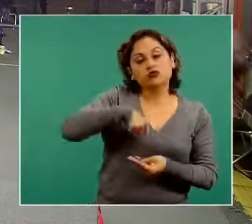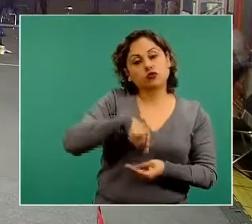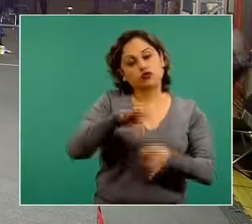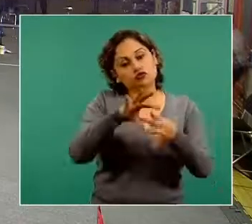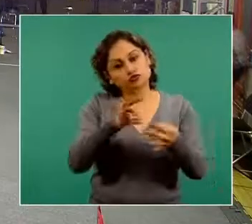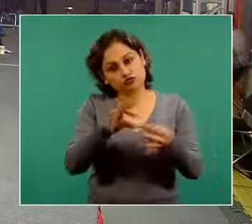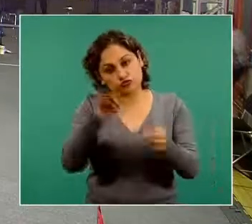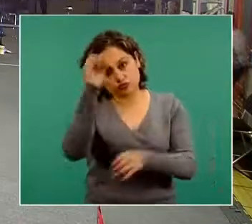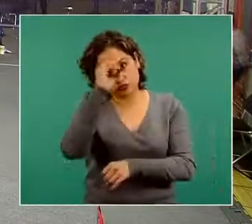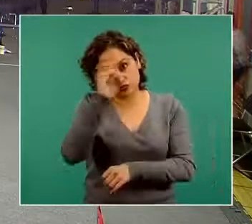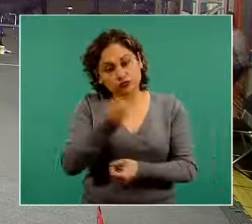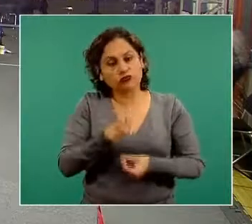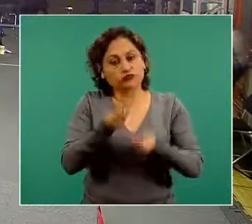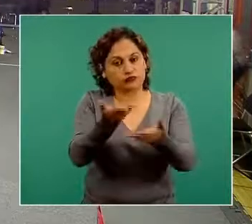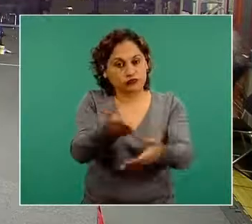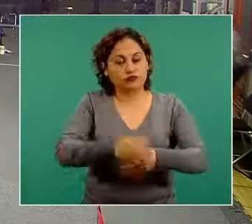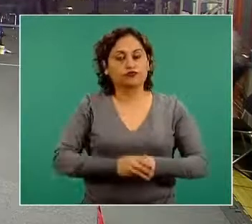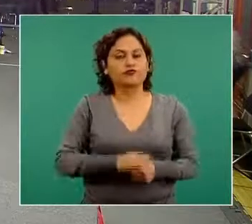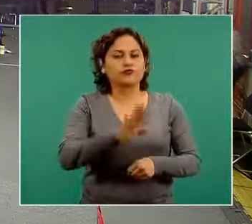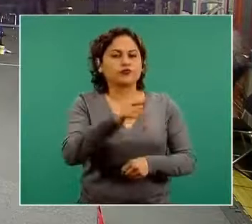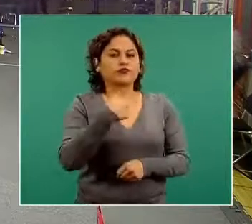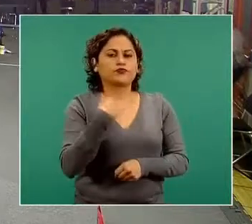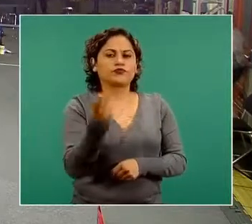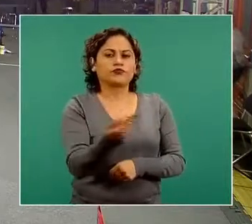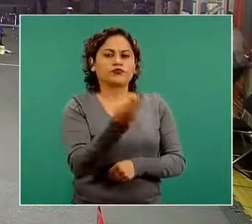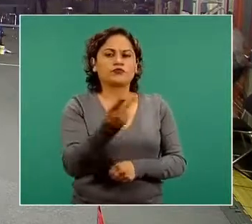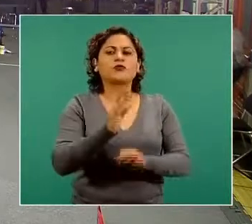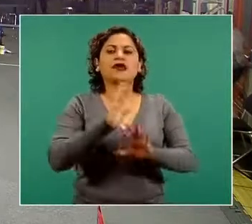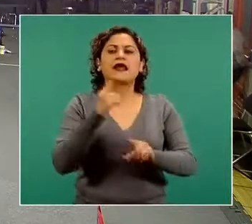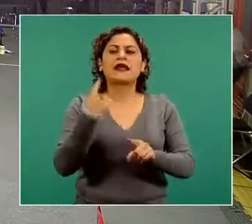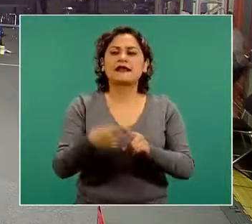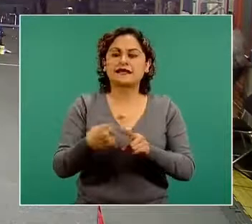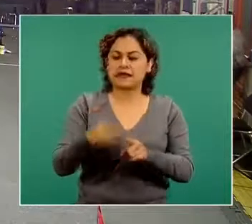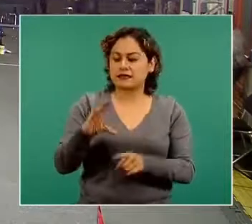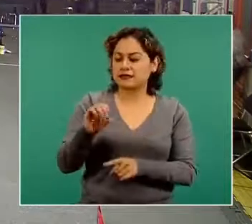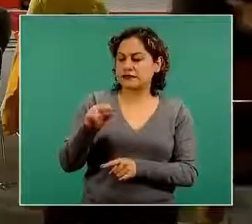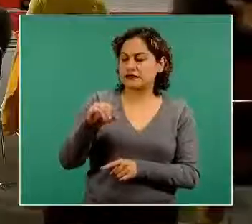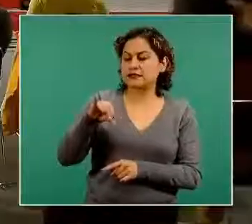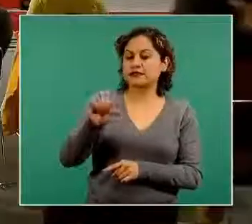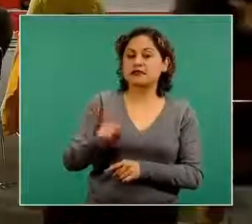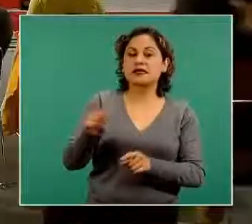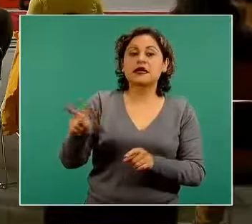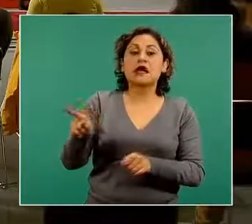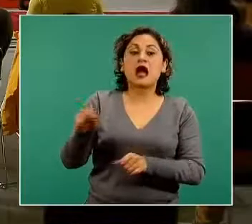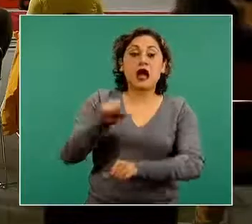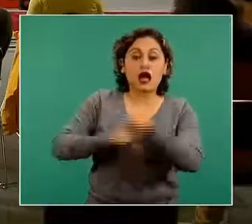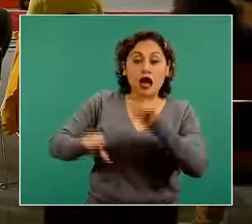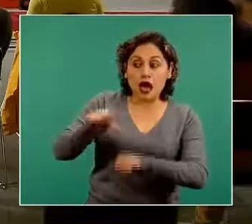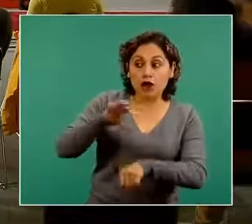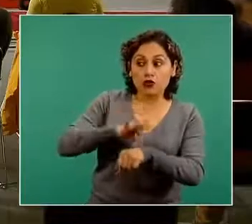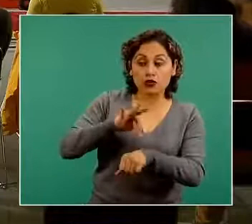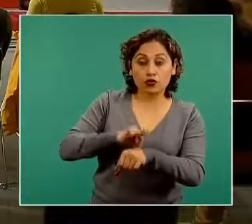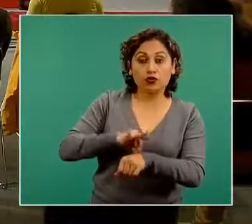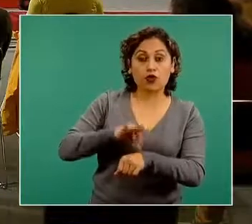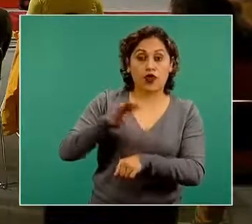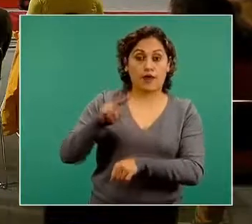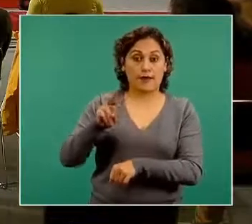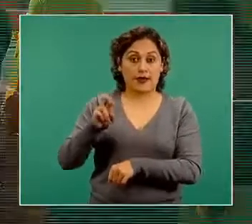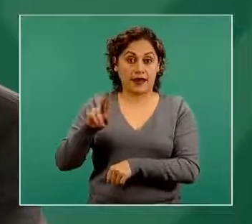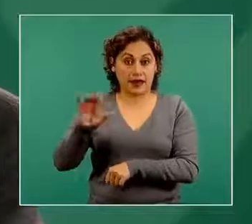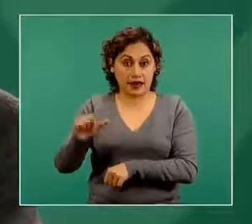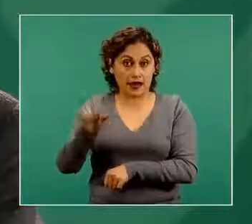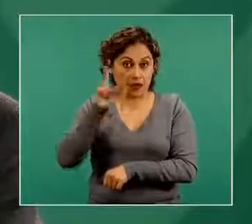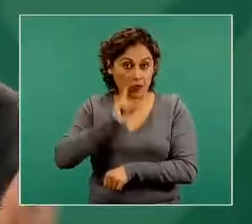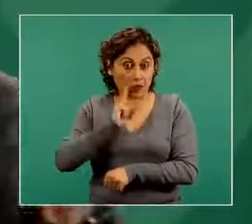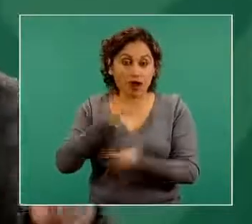tienen pensado quién va a llegar al CENCIA. A CENCIA en reemplazo de la doctora Veras. No, todavía no, es muy pronto,